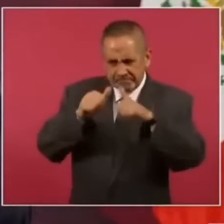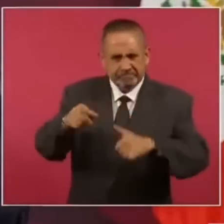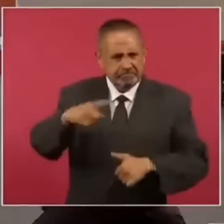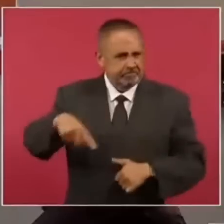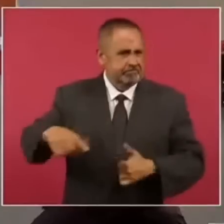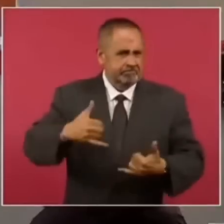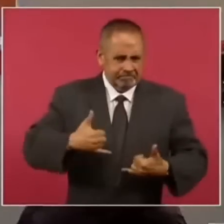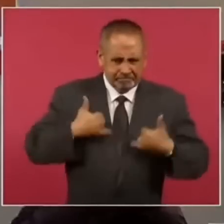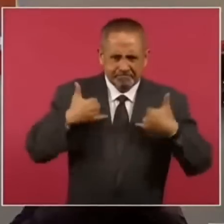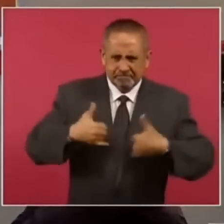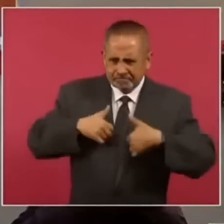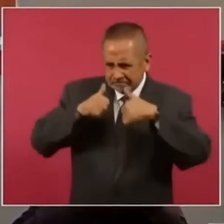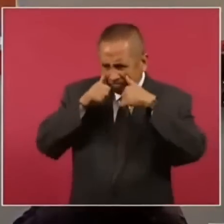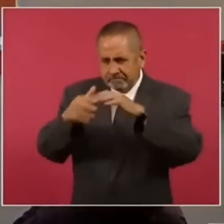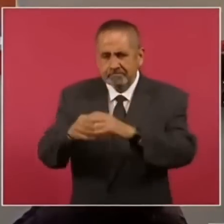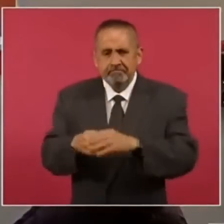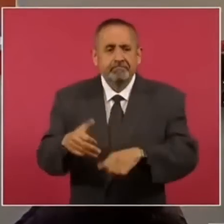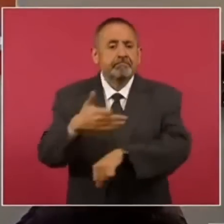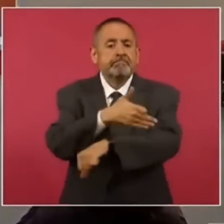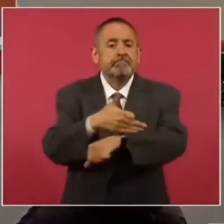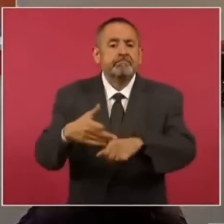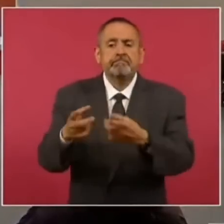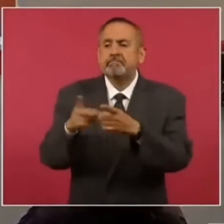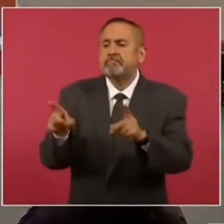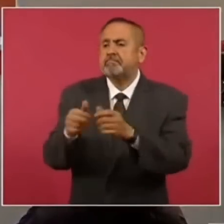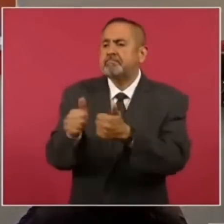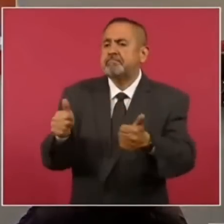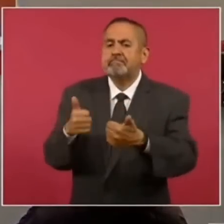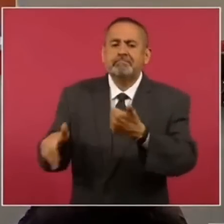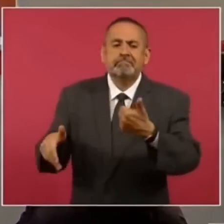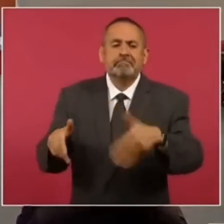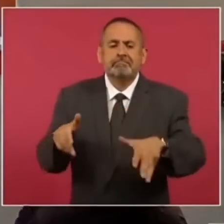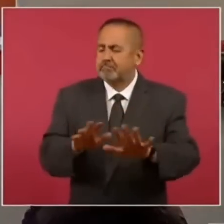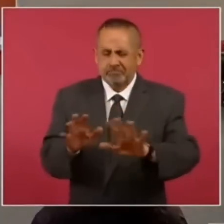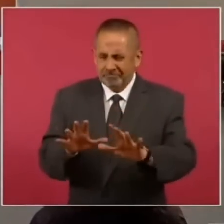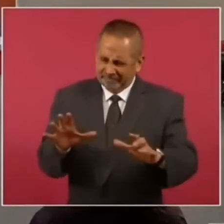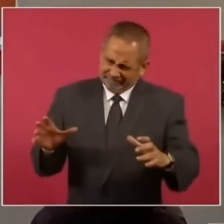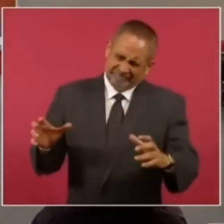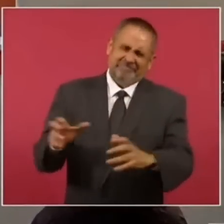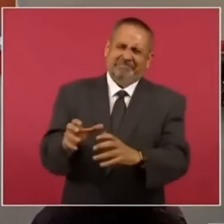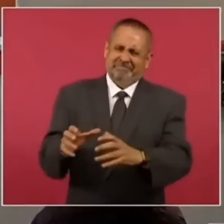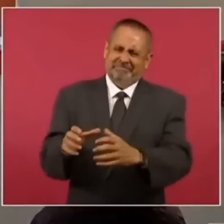jóvenes, evitar la desintegración de las familias,